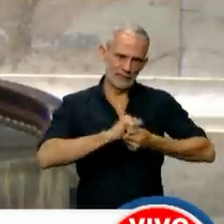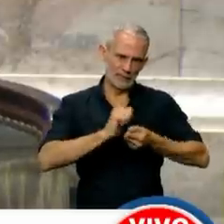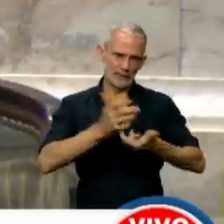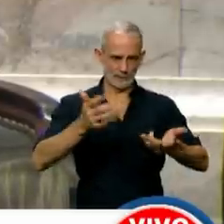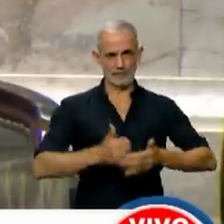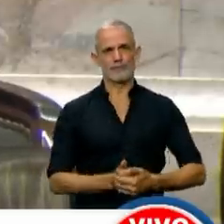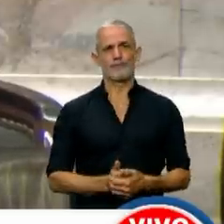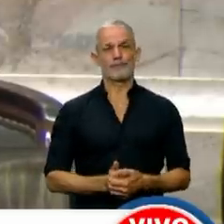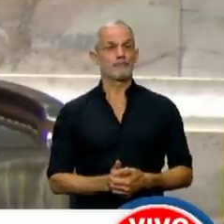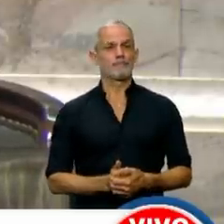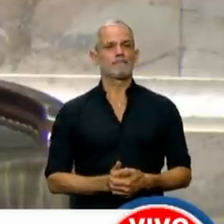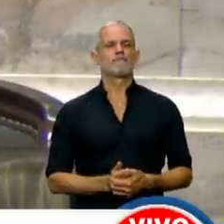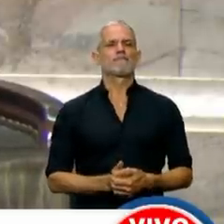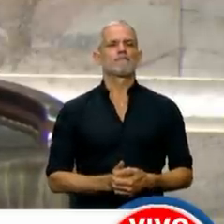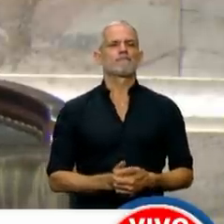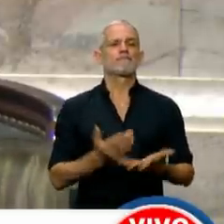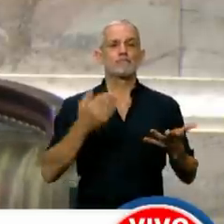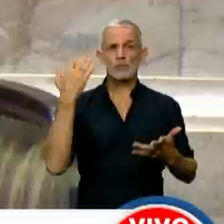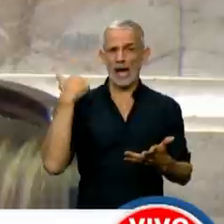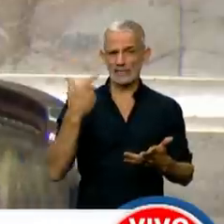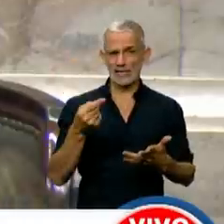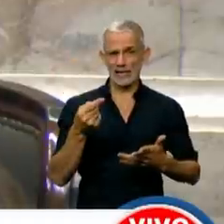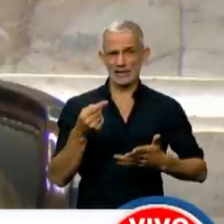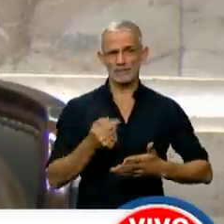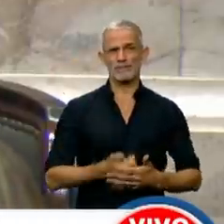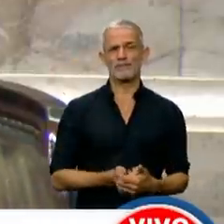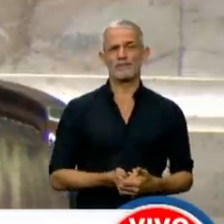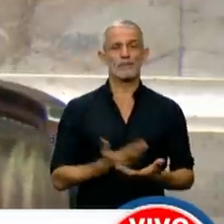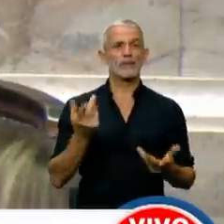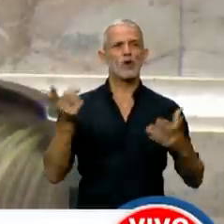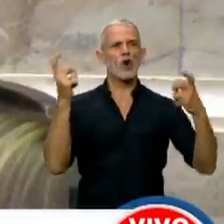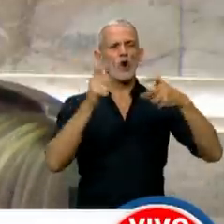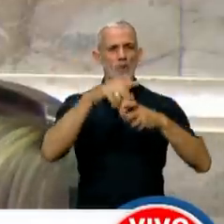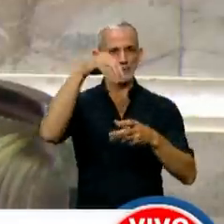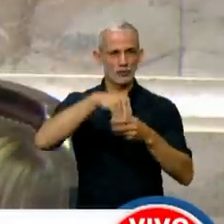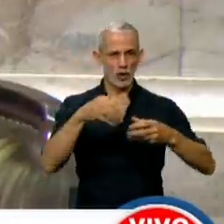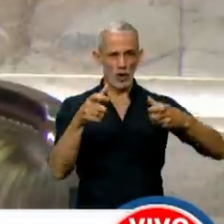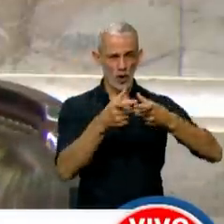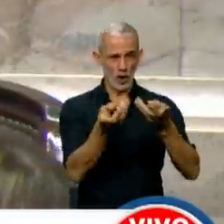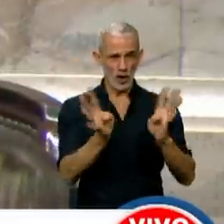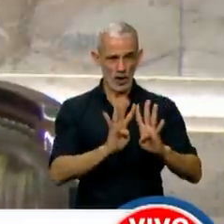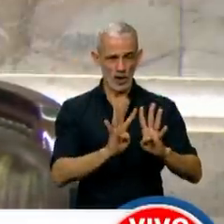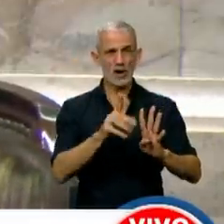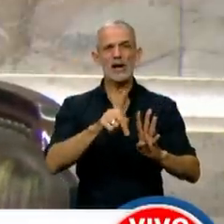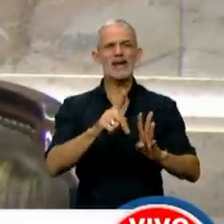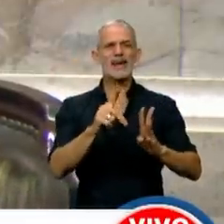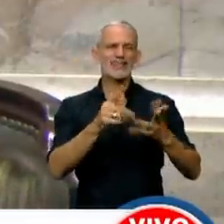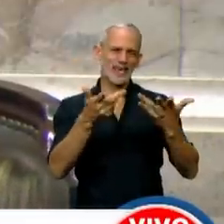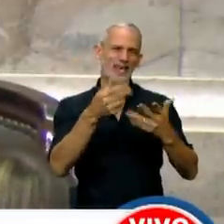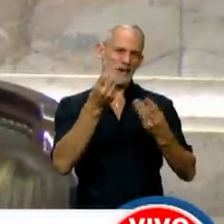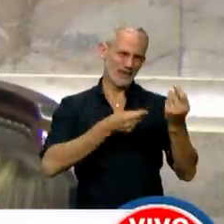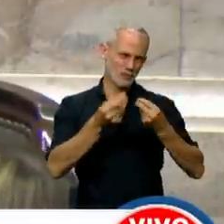presidente ayer en la comisión de hacienda y